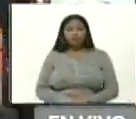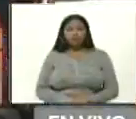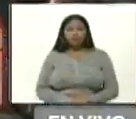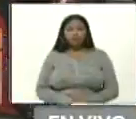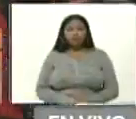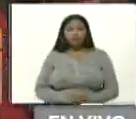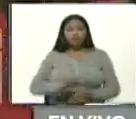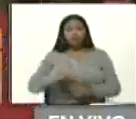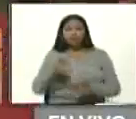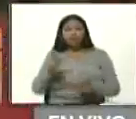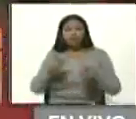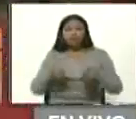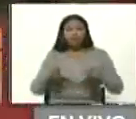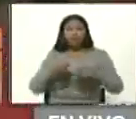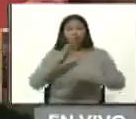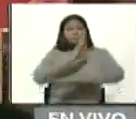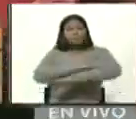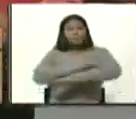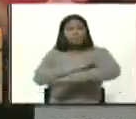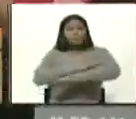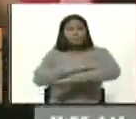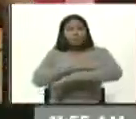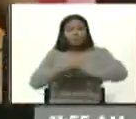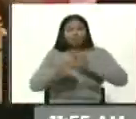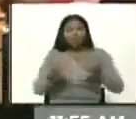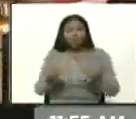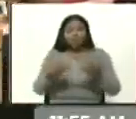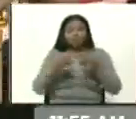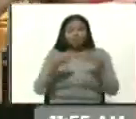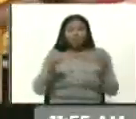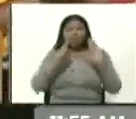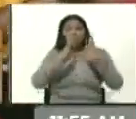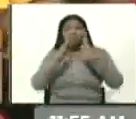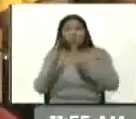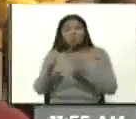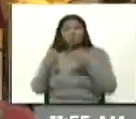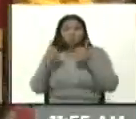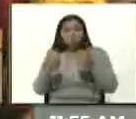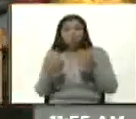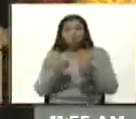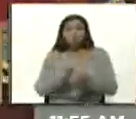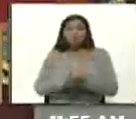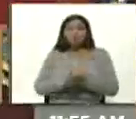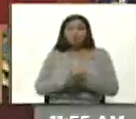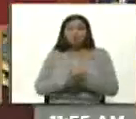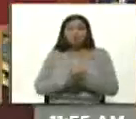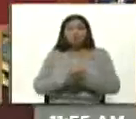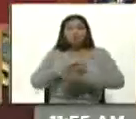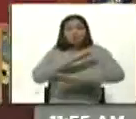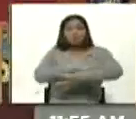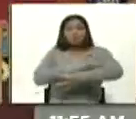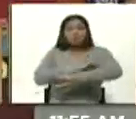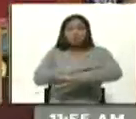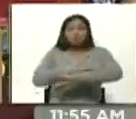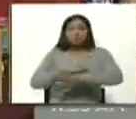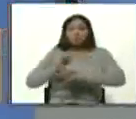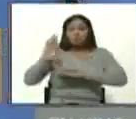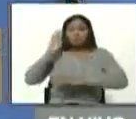por el extraordinario comportamiento. El orden, el civismo,